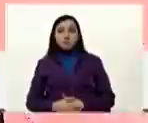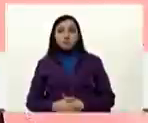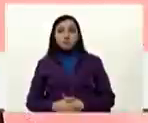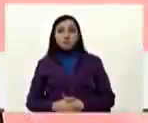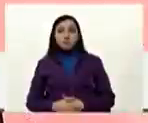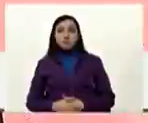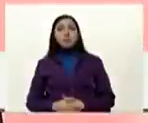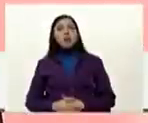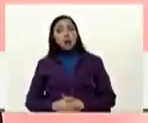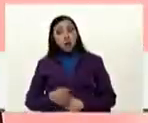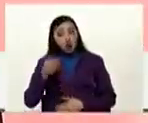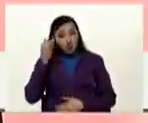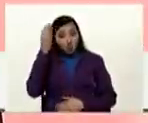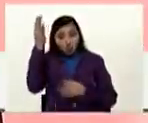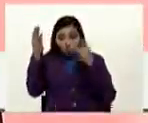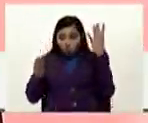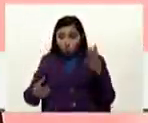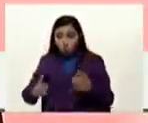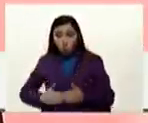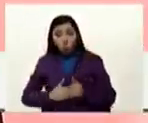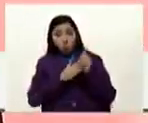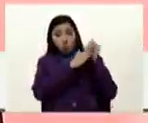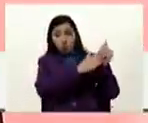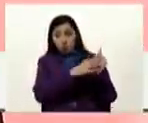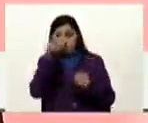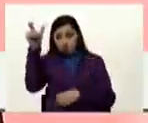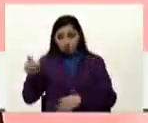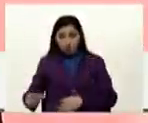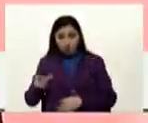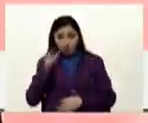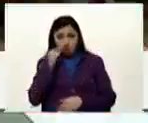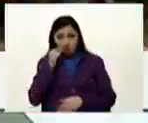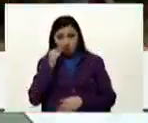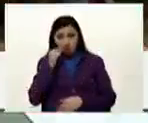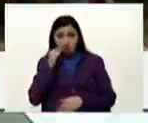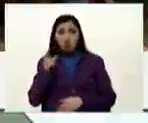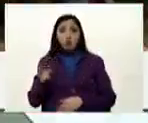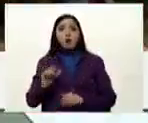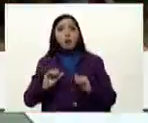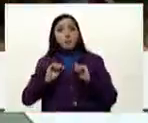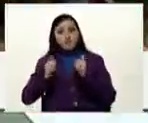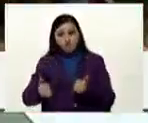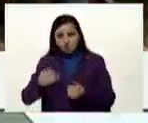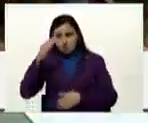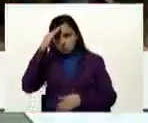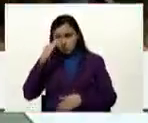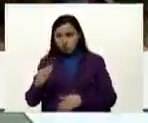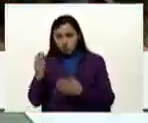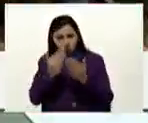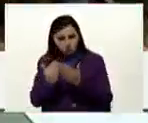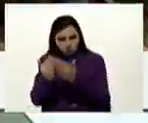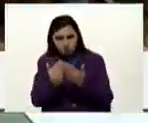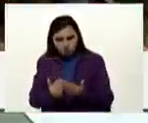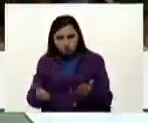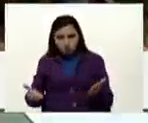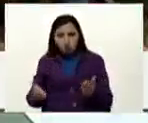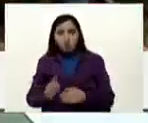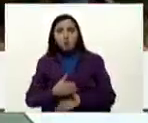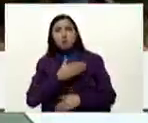por iniciativa de su comandante estratégico operacional, bueno, empezó en el ejército,